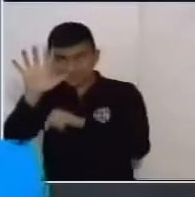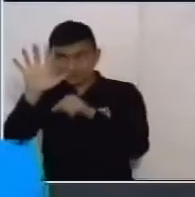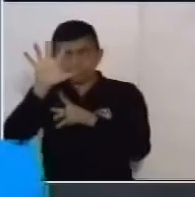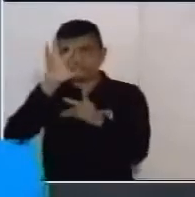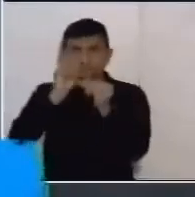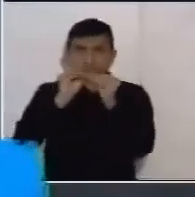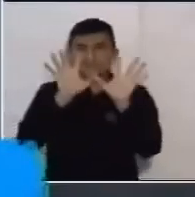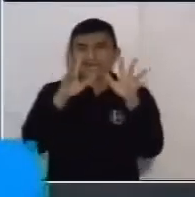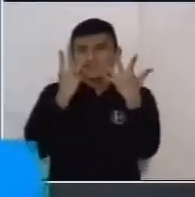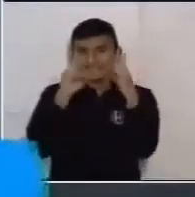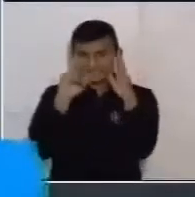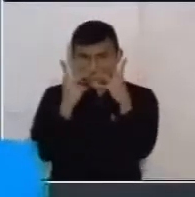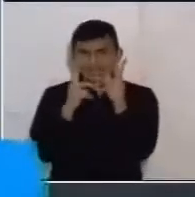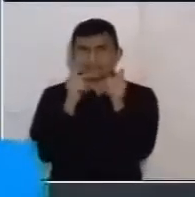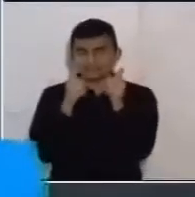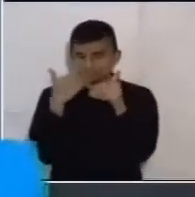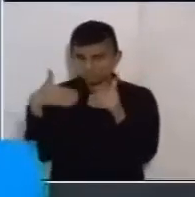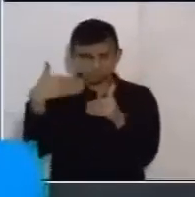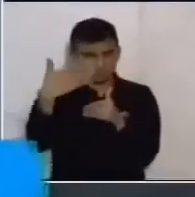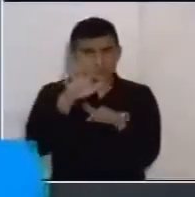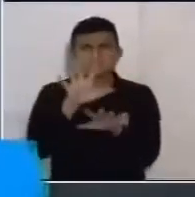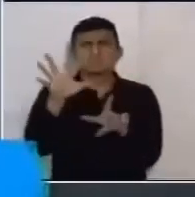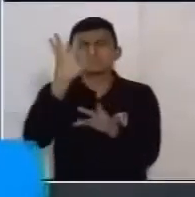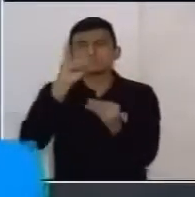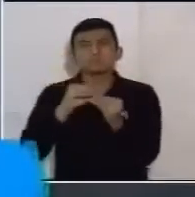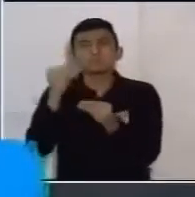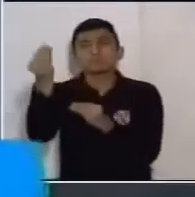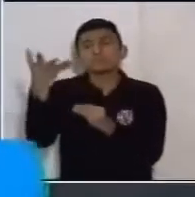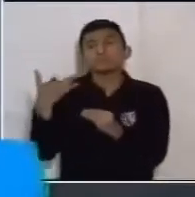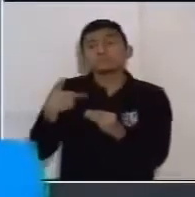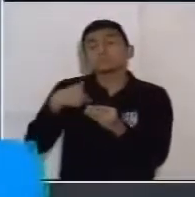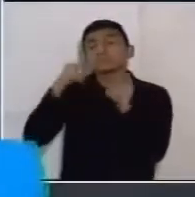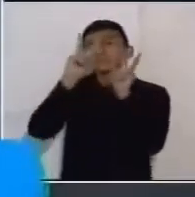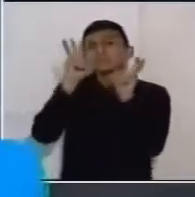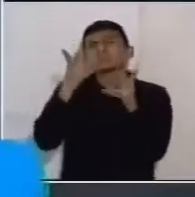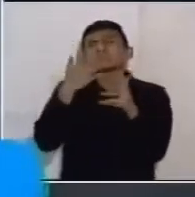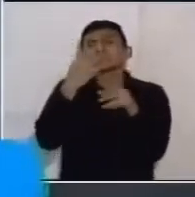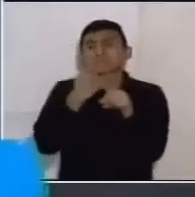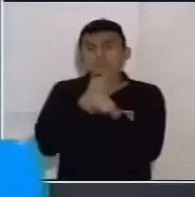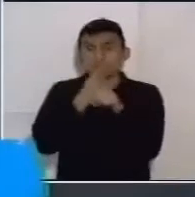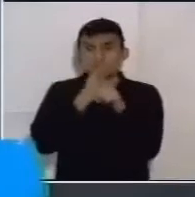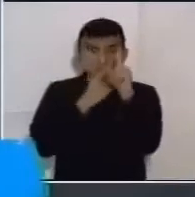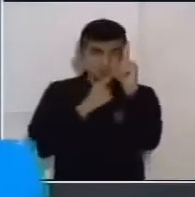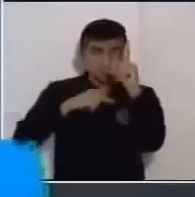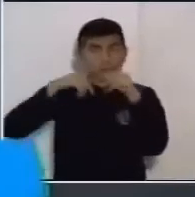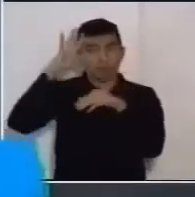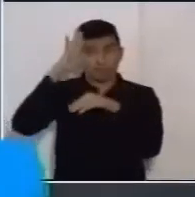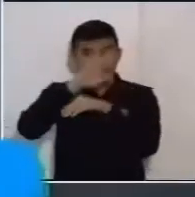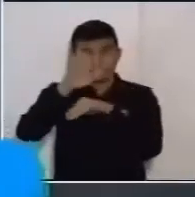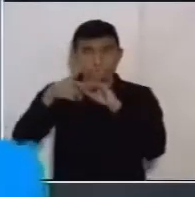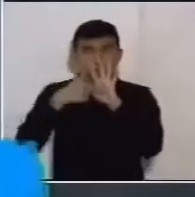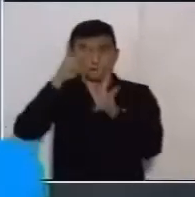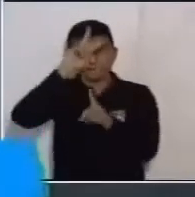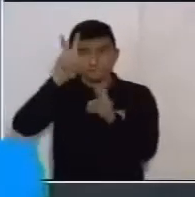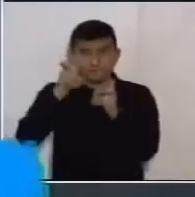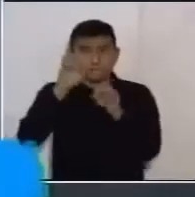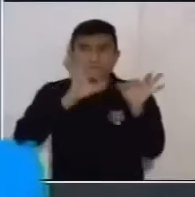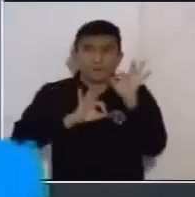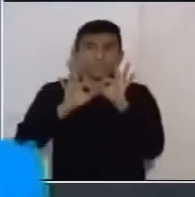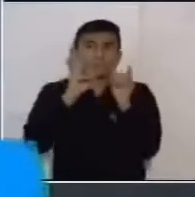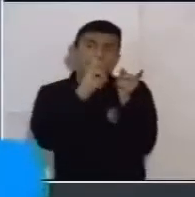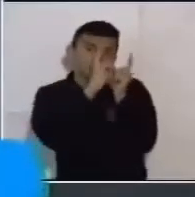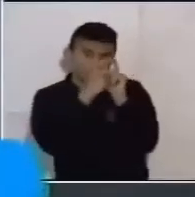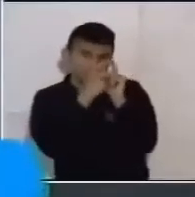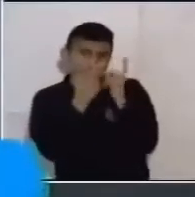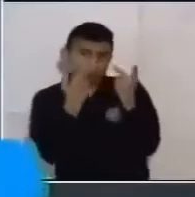17. Y así sucesivamente. Solo me está dando la proporción. Una es más grande que la otra. O al revés, una